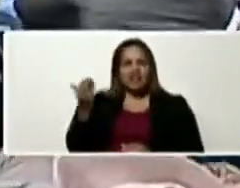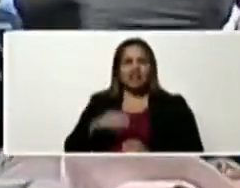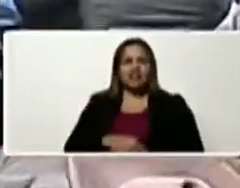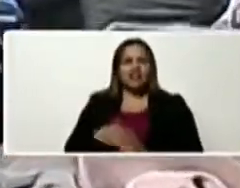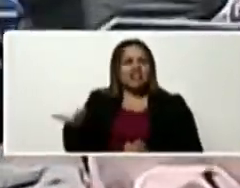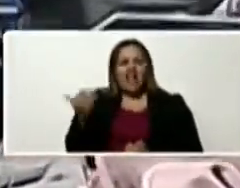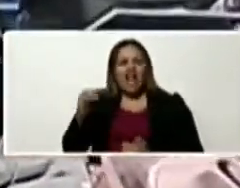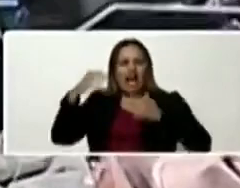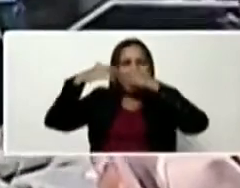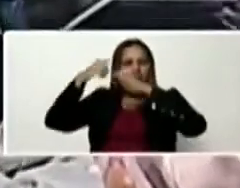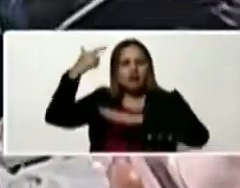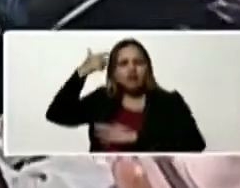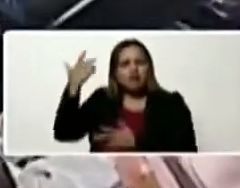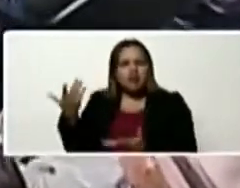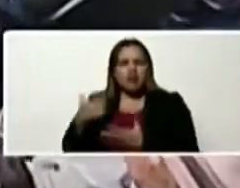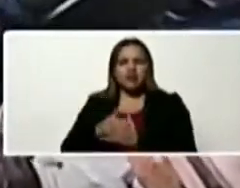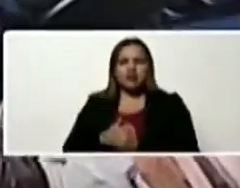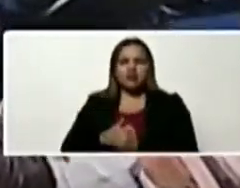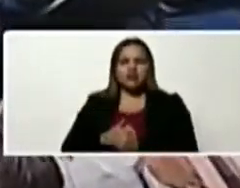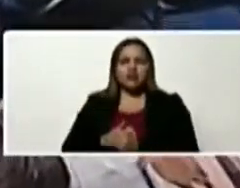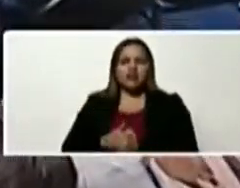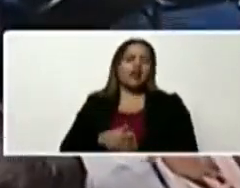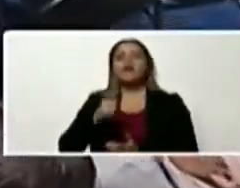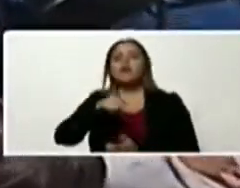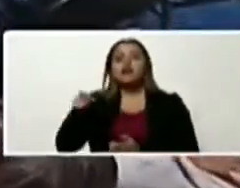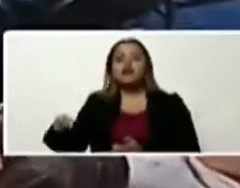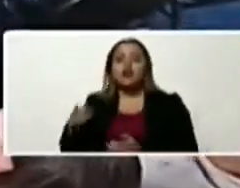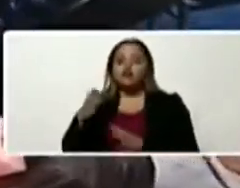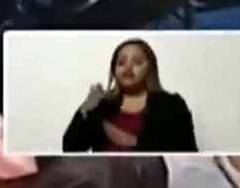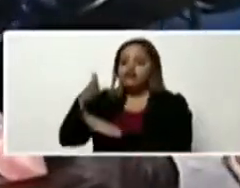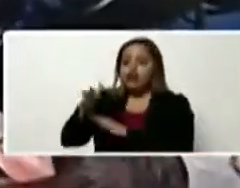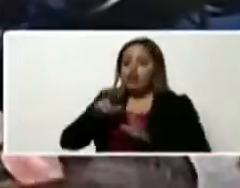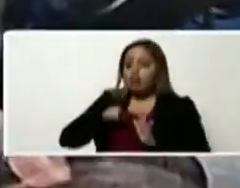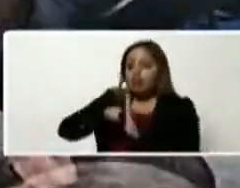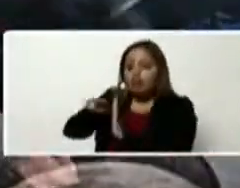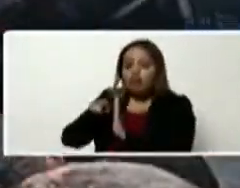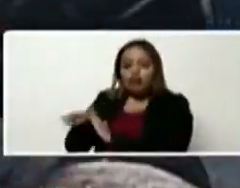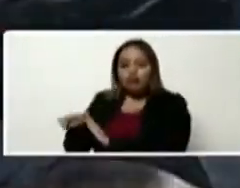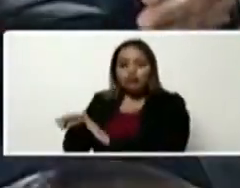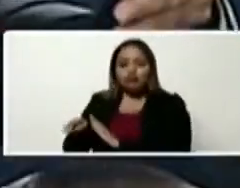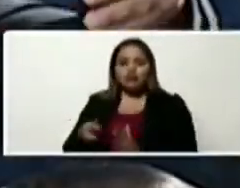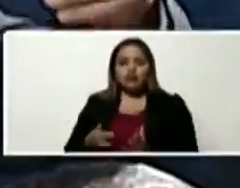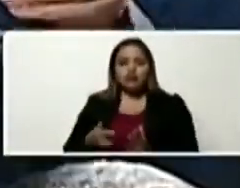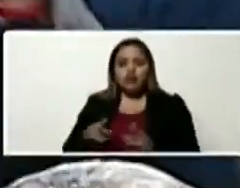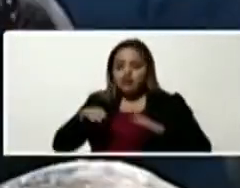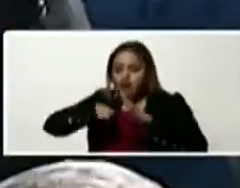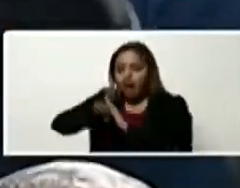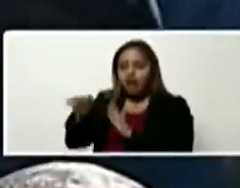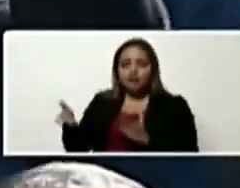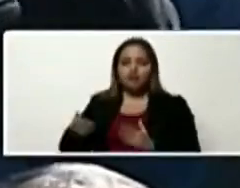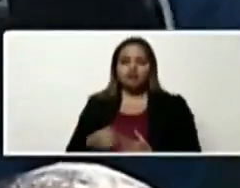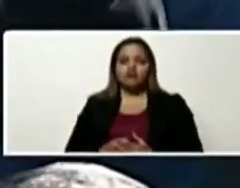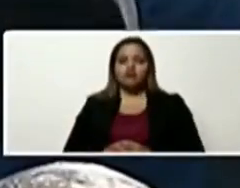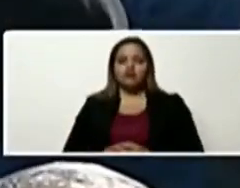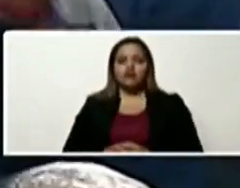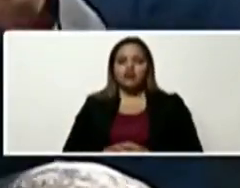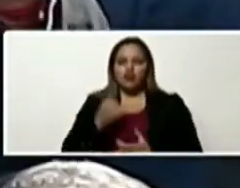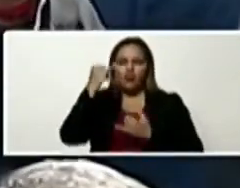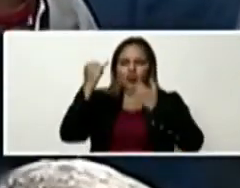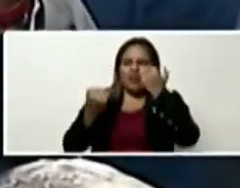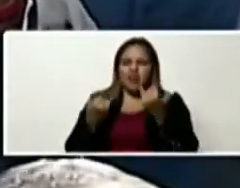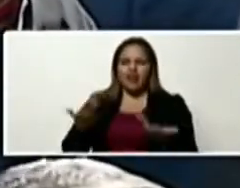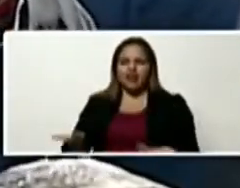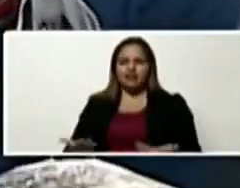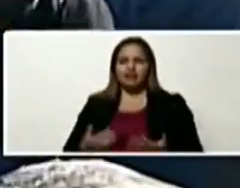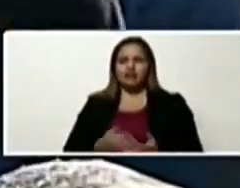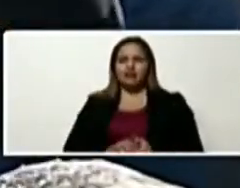la mente los que asaltaron el Capitolio, los que entraron en el Capitolio con la